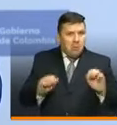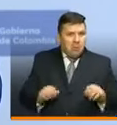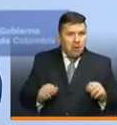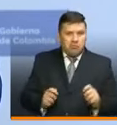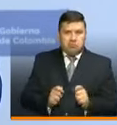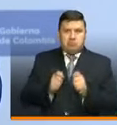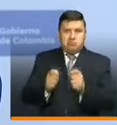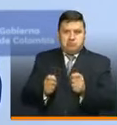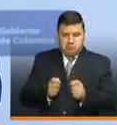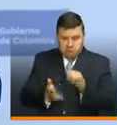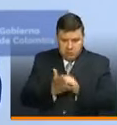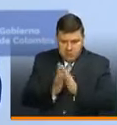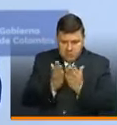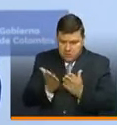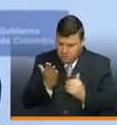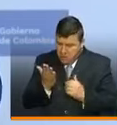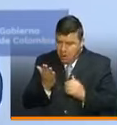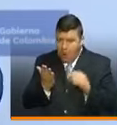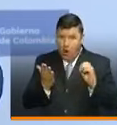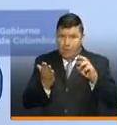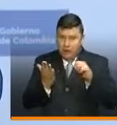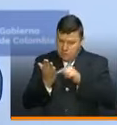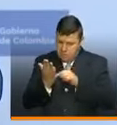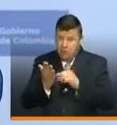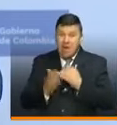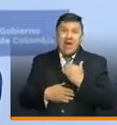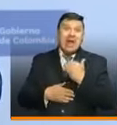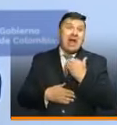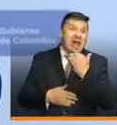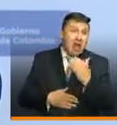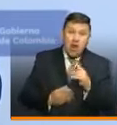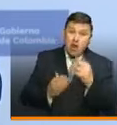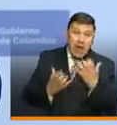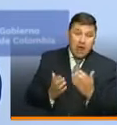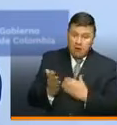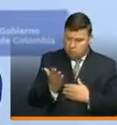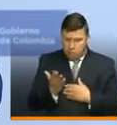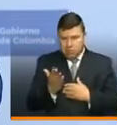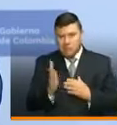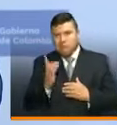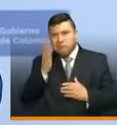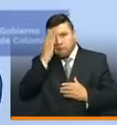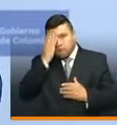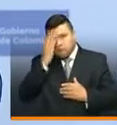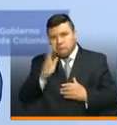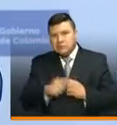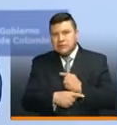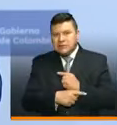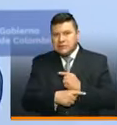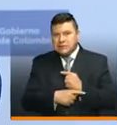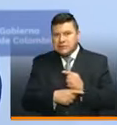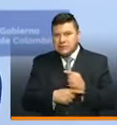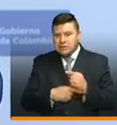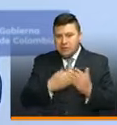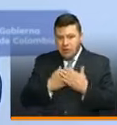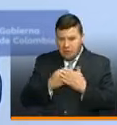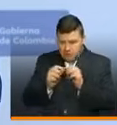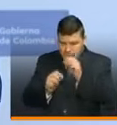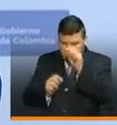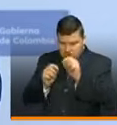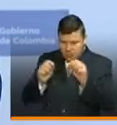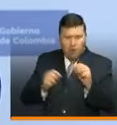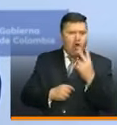entregando estos mismos manuales en open source. En caso de que alguien no quiera hacerlo, pues como saben, tiene una semana para indicarnos que no,